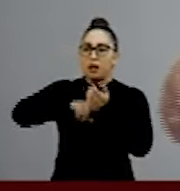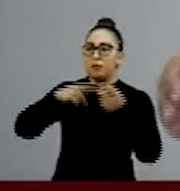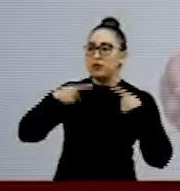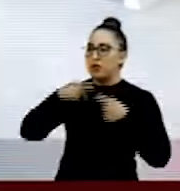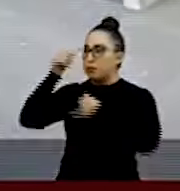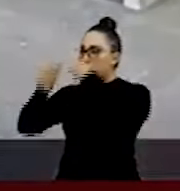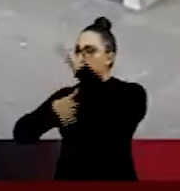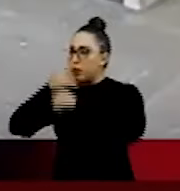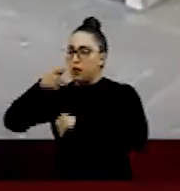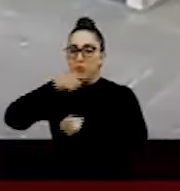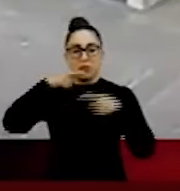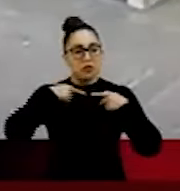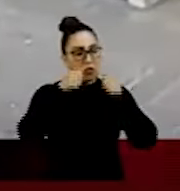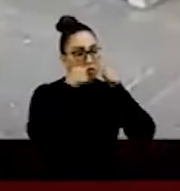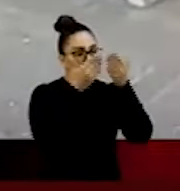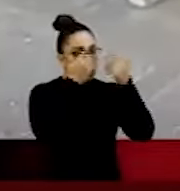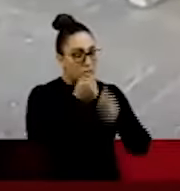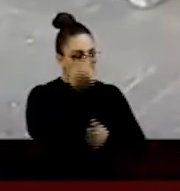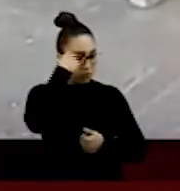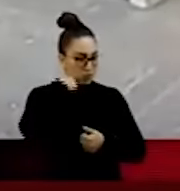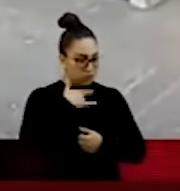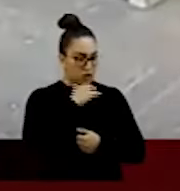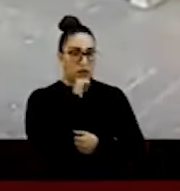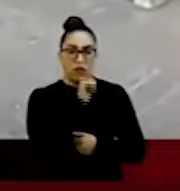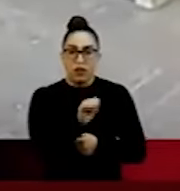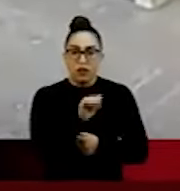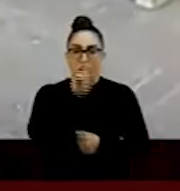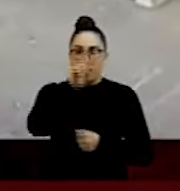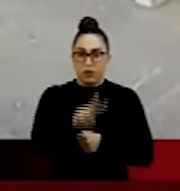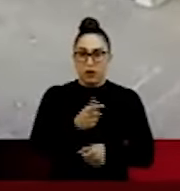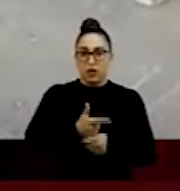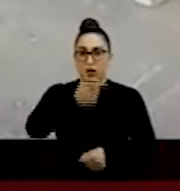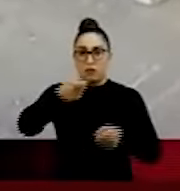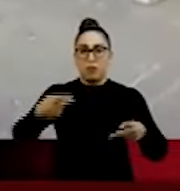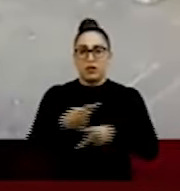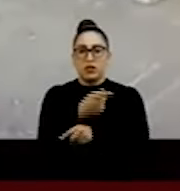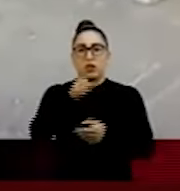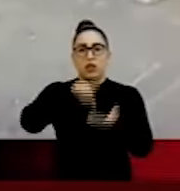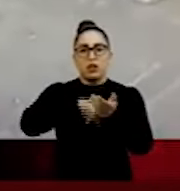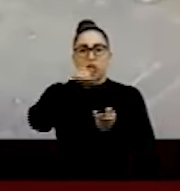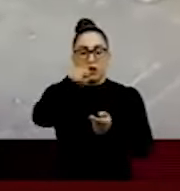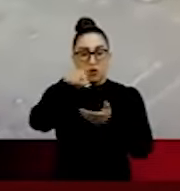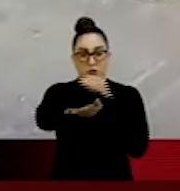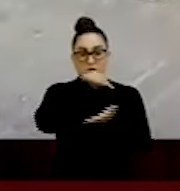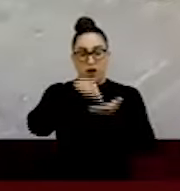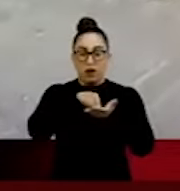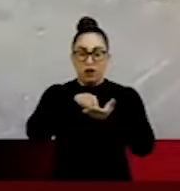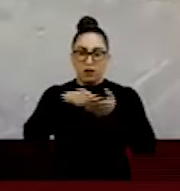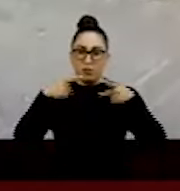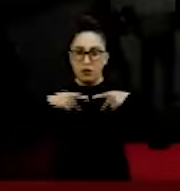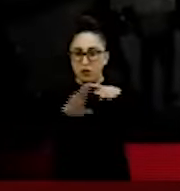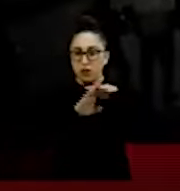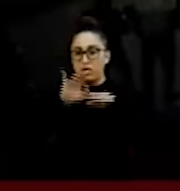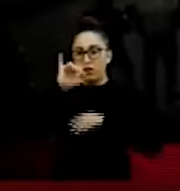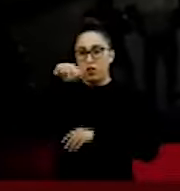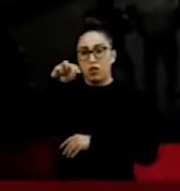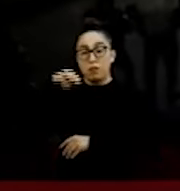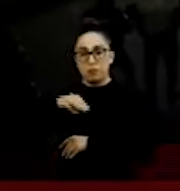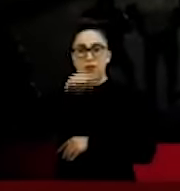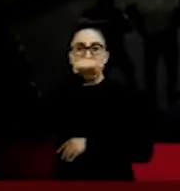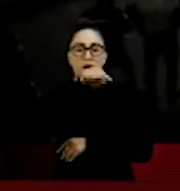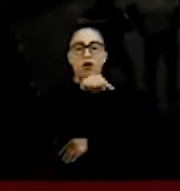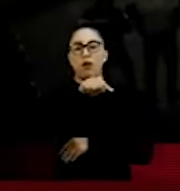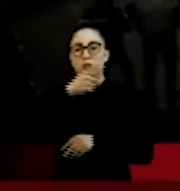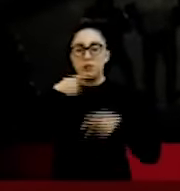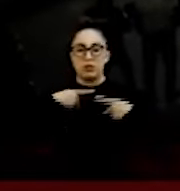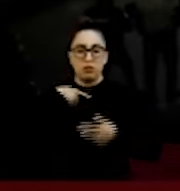sensibilidad. Y ante un hecho tan grave como el de la estación migratoria, lo que pudimos constatar son